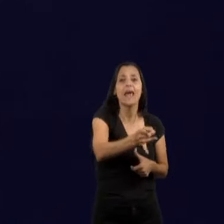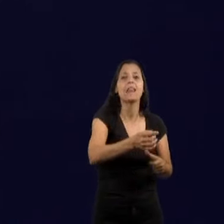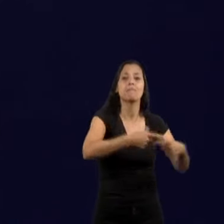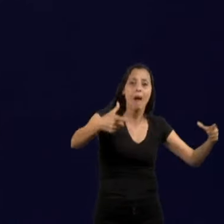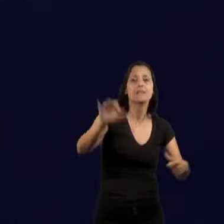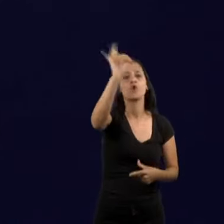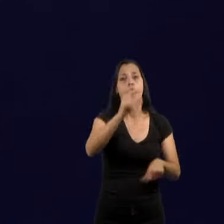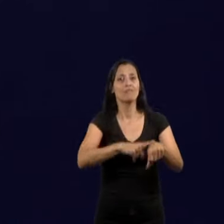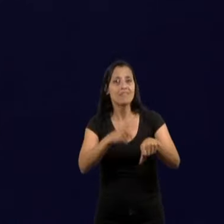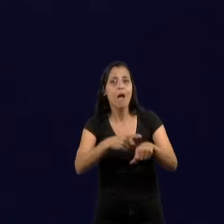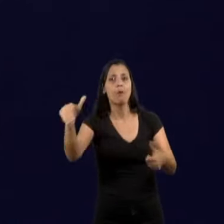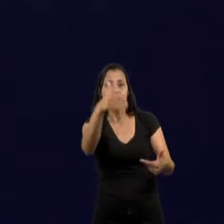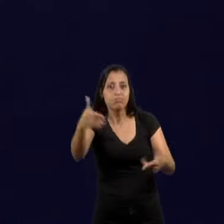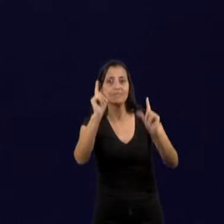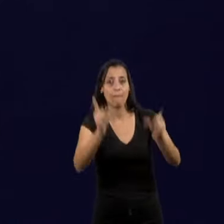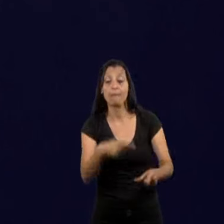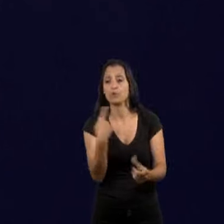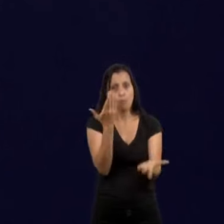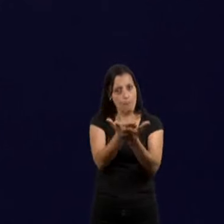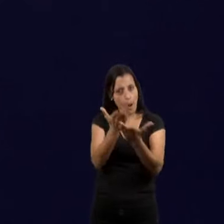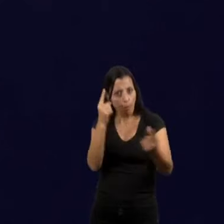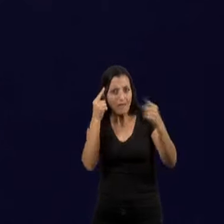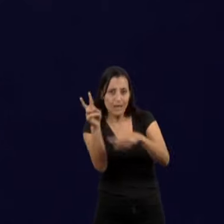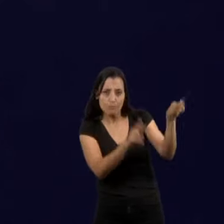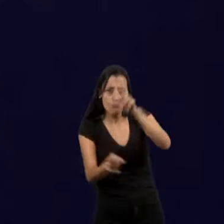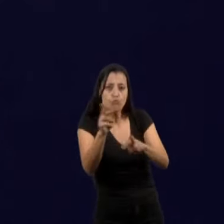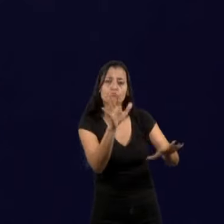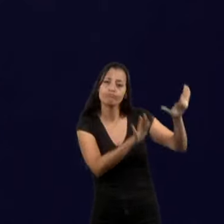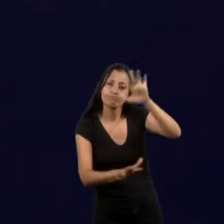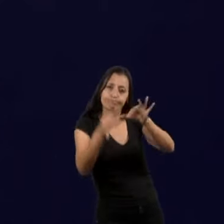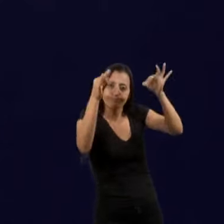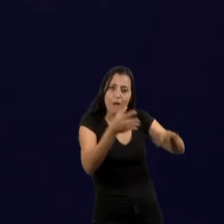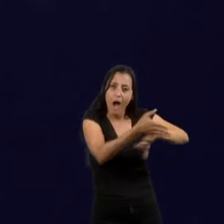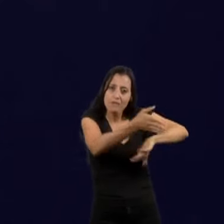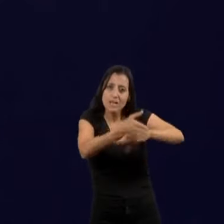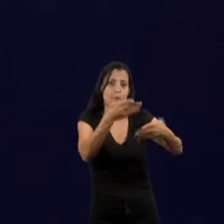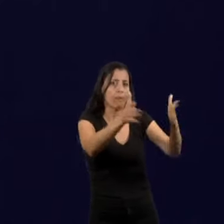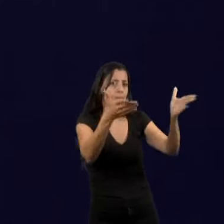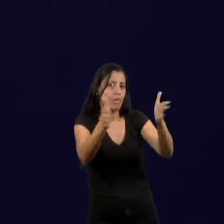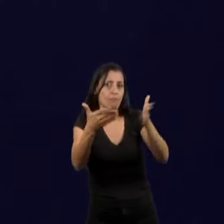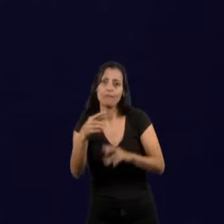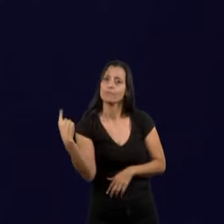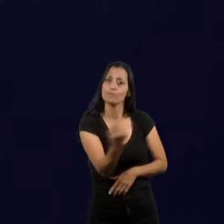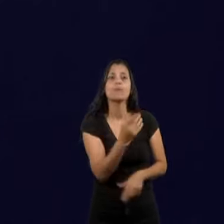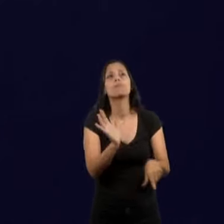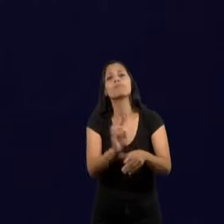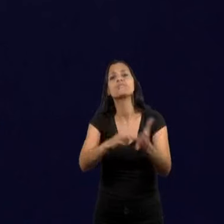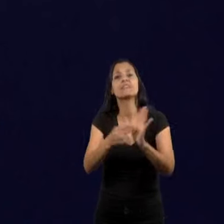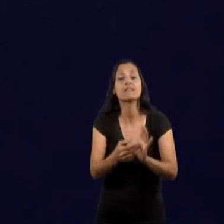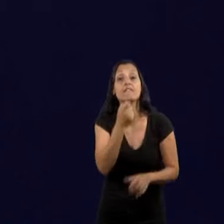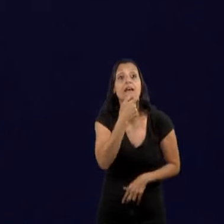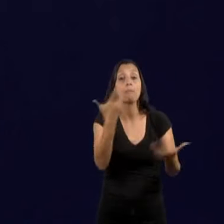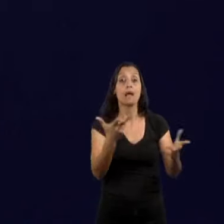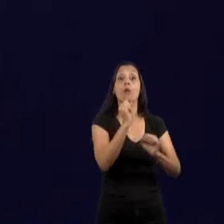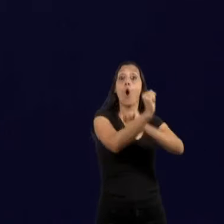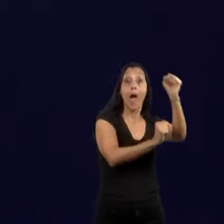frecuencias. El esquema propuesto es de concesión de infraestructura de acceso abierto, es decir, que el concesionario de